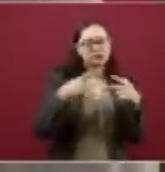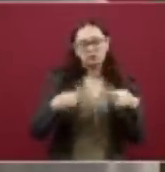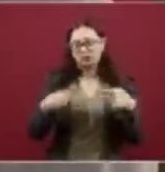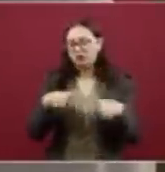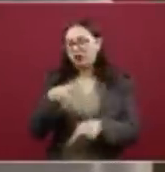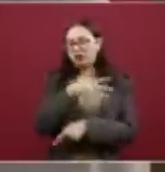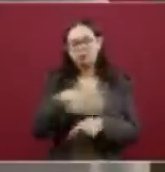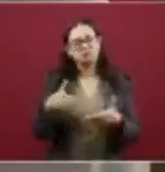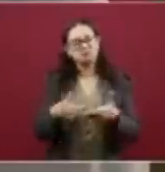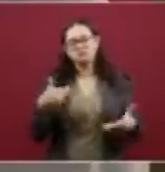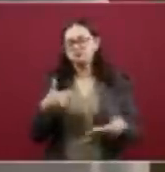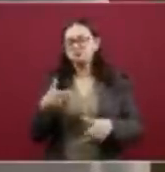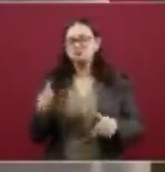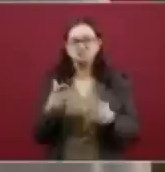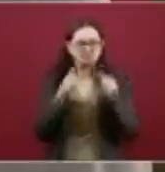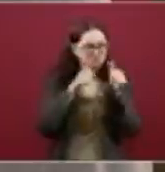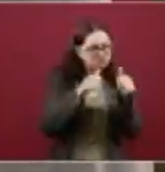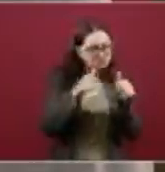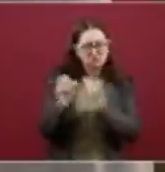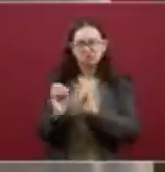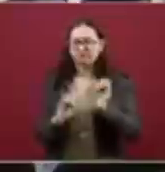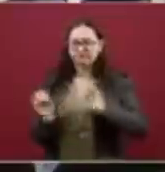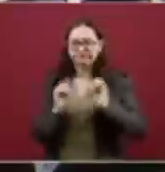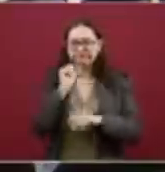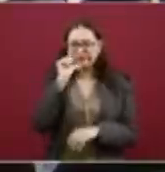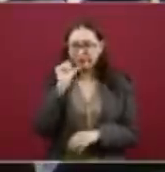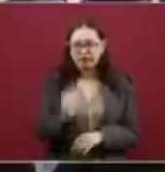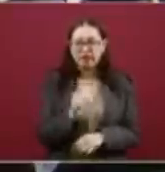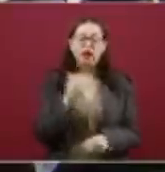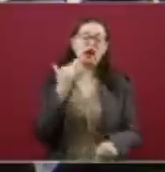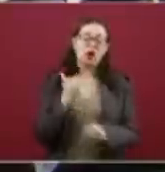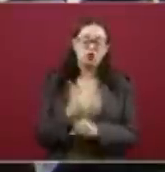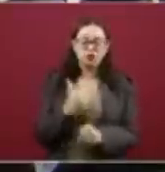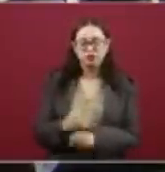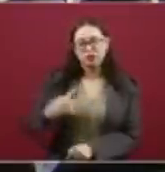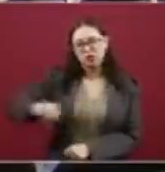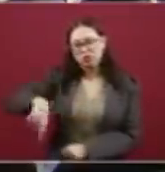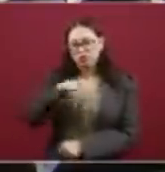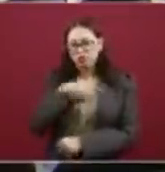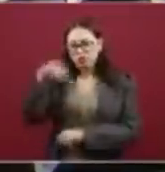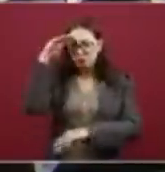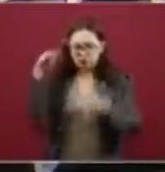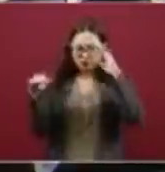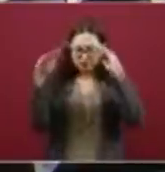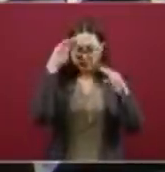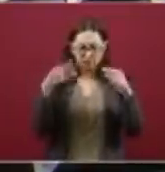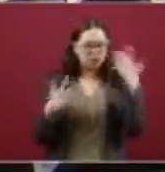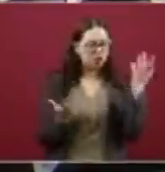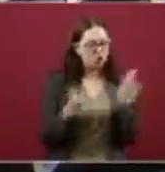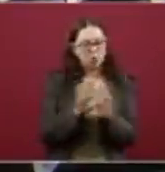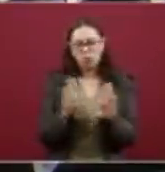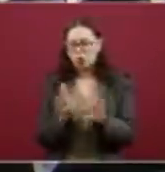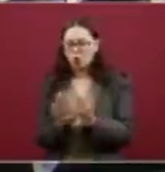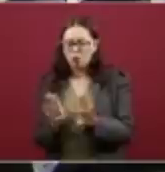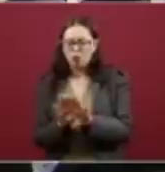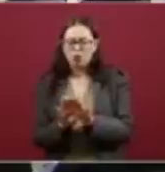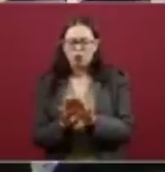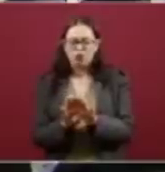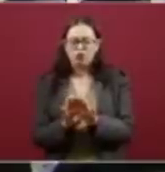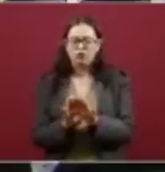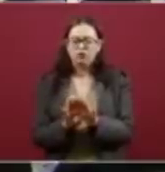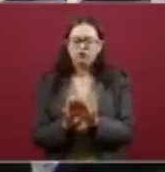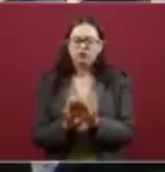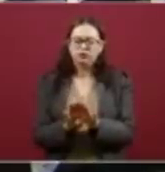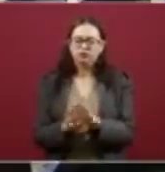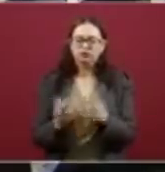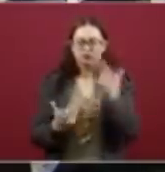general. En estos momentos estamos analizando distintos instrumentos que nos permitan, a partir